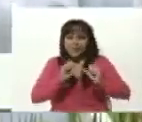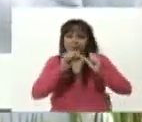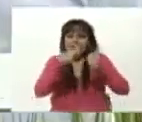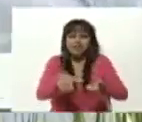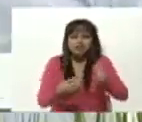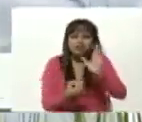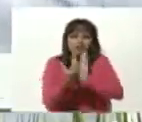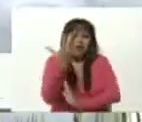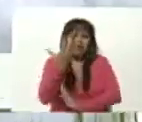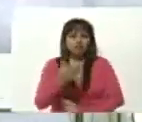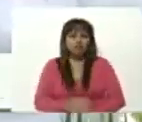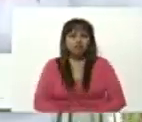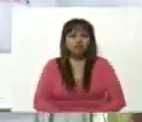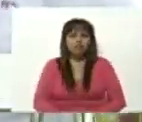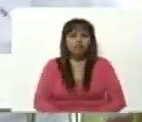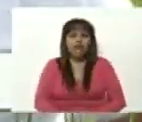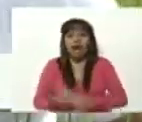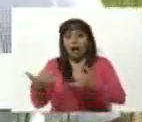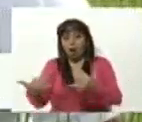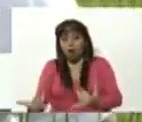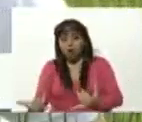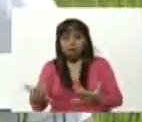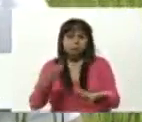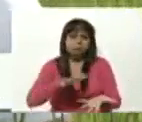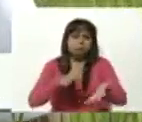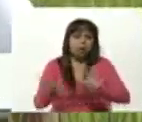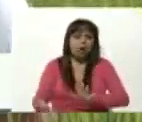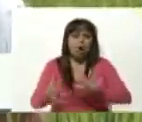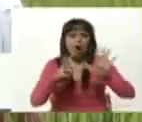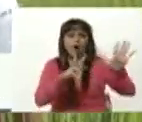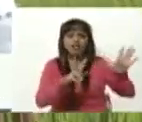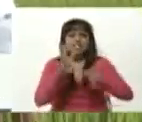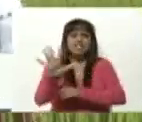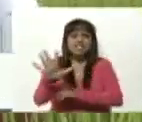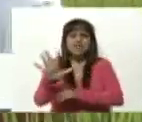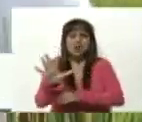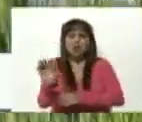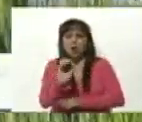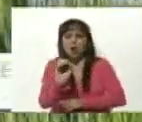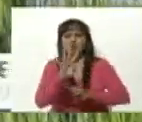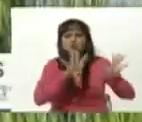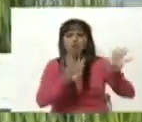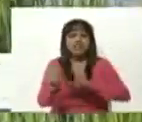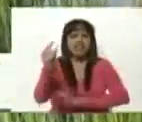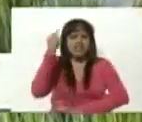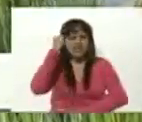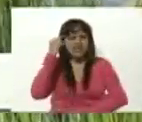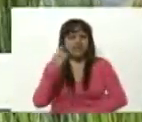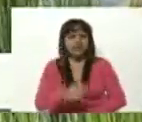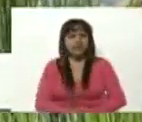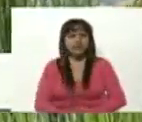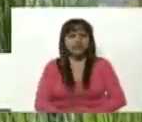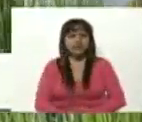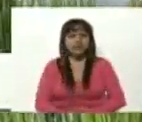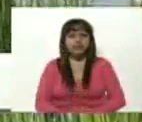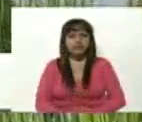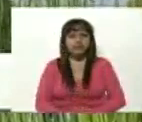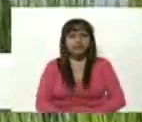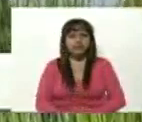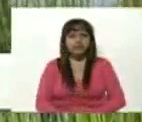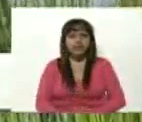mayo y para la actualidad tiene alrededor de 85-90 días. Es una variedad